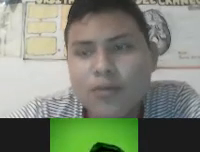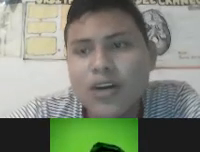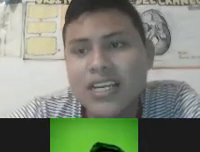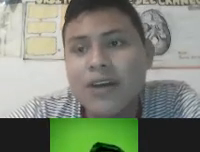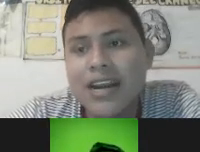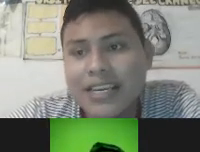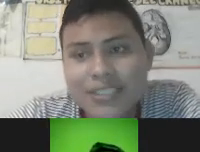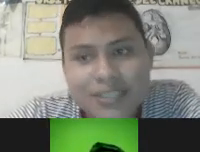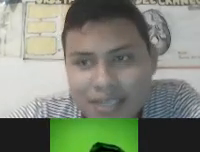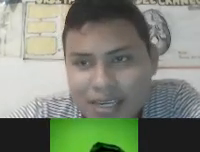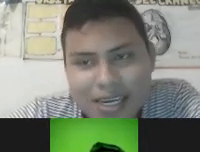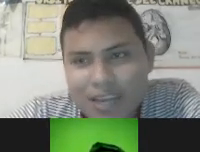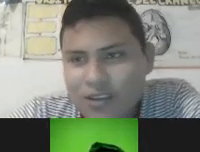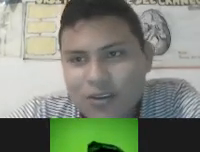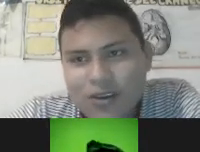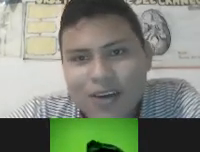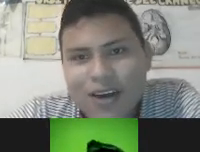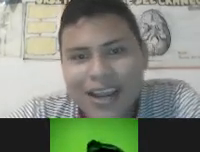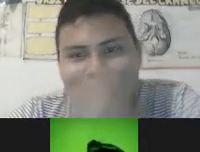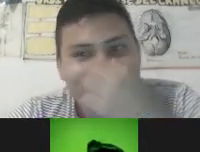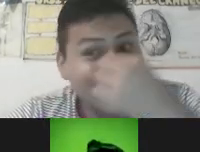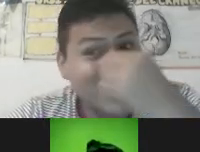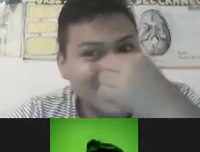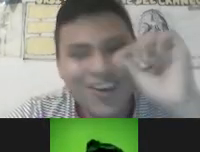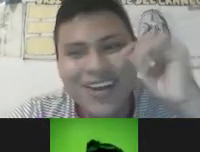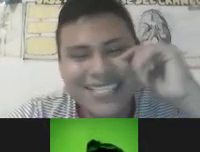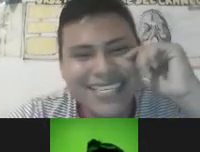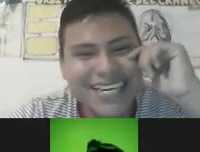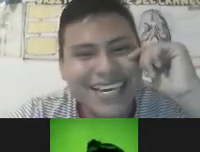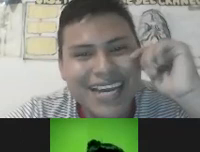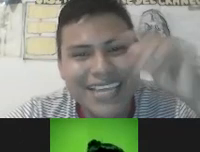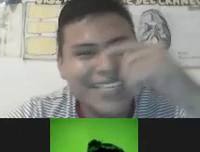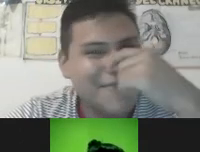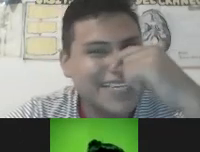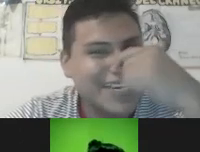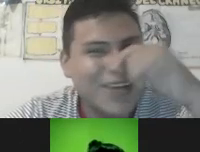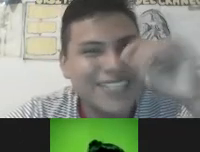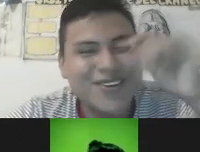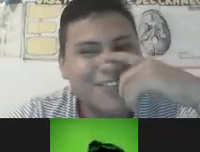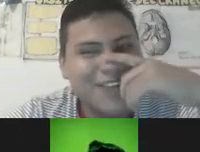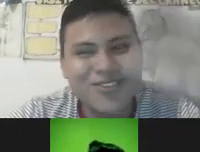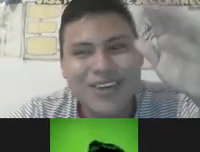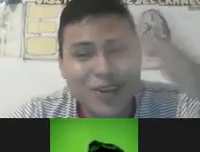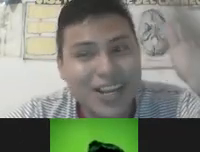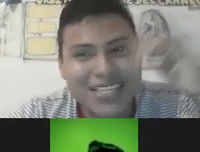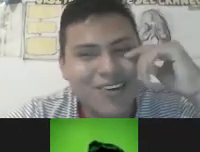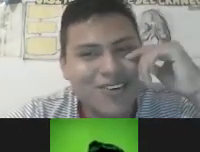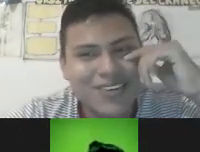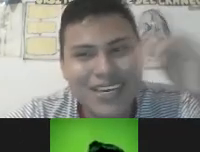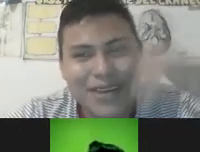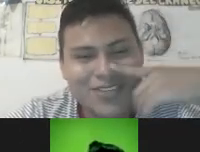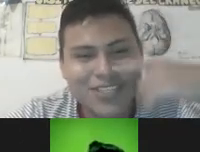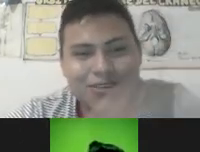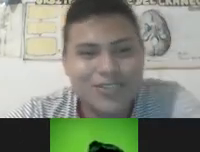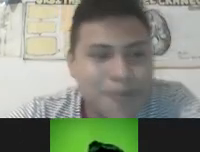cricoideos, tenemos cartílagos en la nariz. En todos lados, aunque no creas, es cartílago. Así que hay gente que piensa que es hueso y se fractura, pero es cartílago, ¿no?